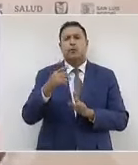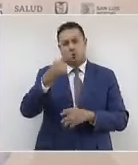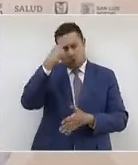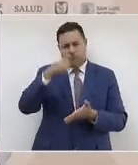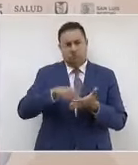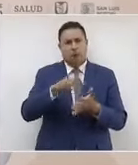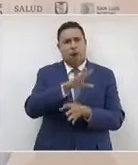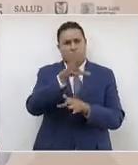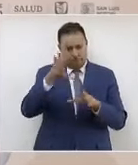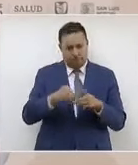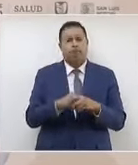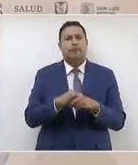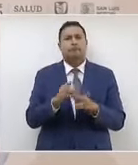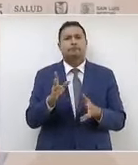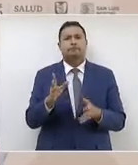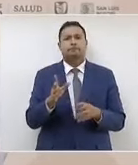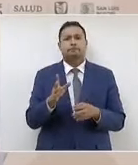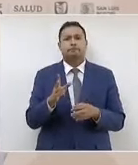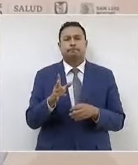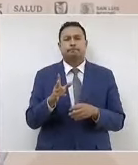completo.